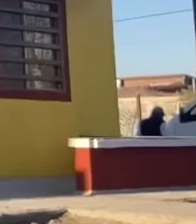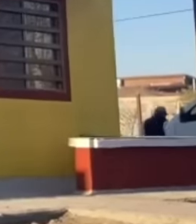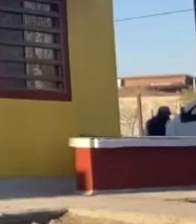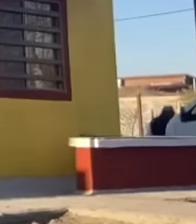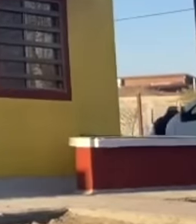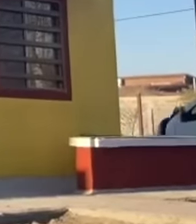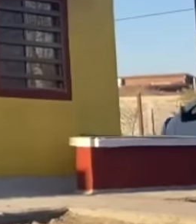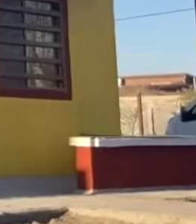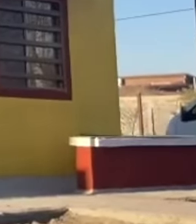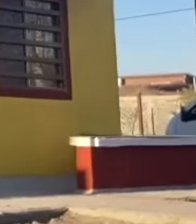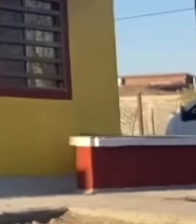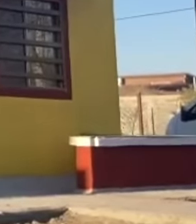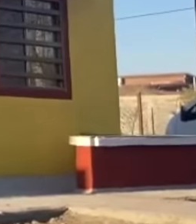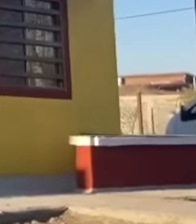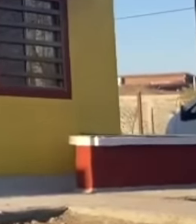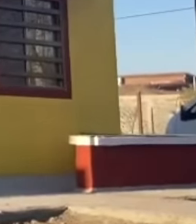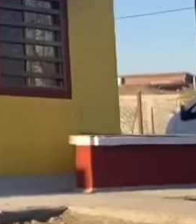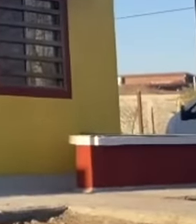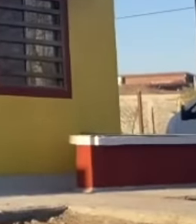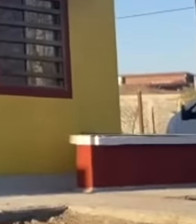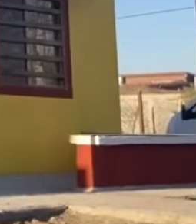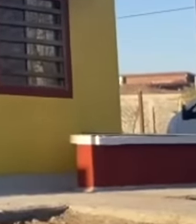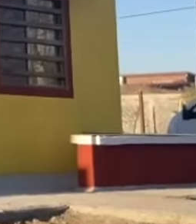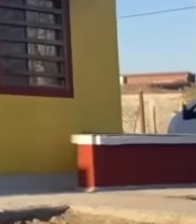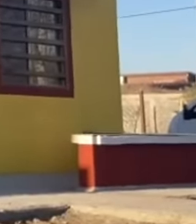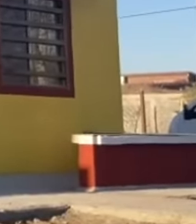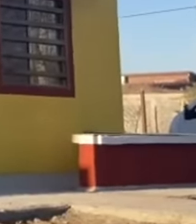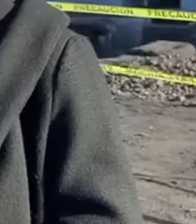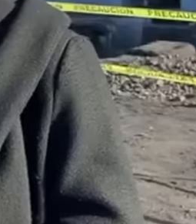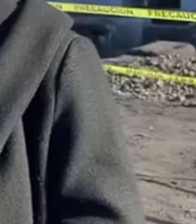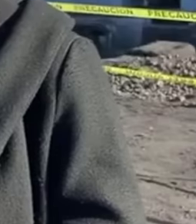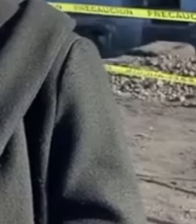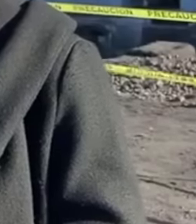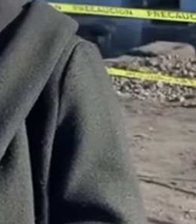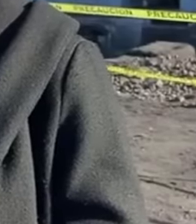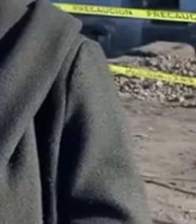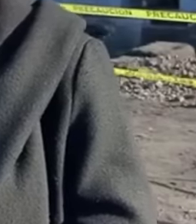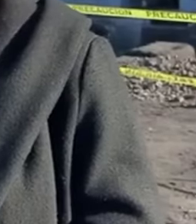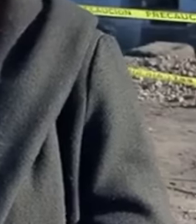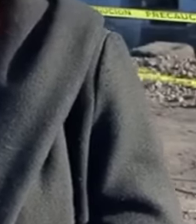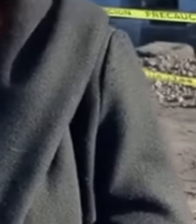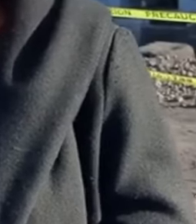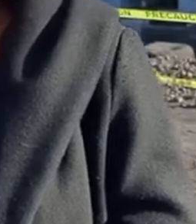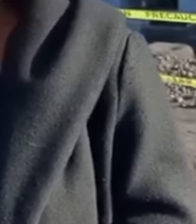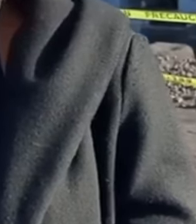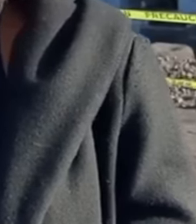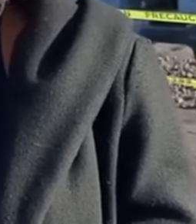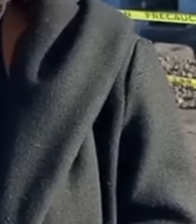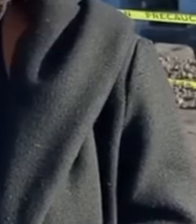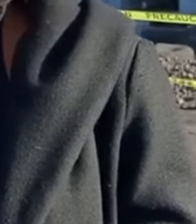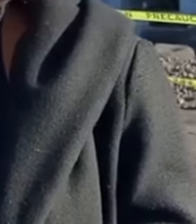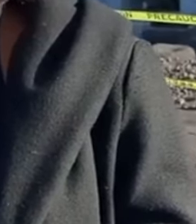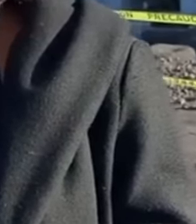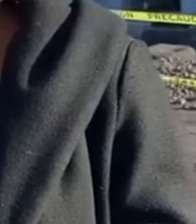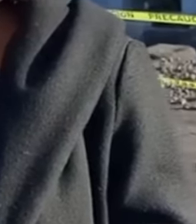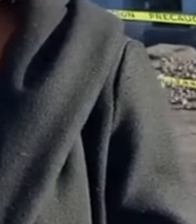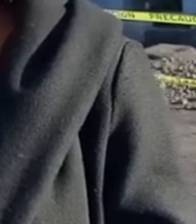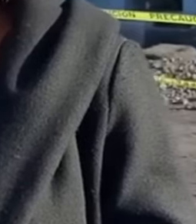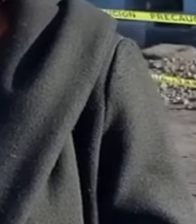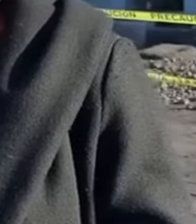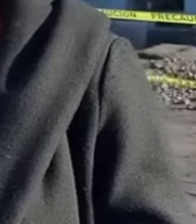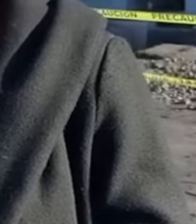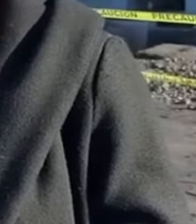remodelaciones de las propias. También se informó por parte de Gobernación que ya se avanzó en la entrega de